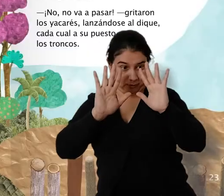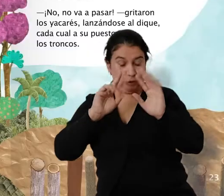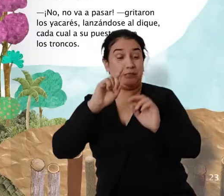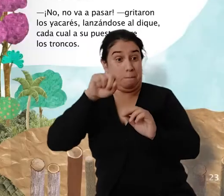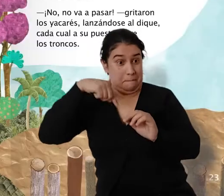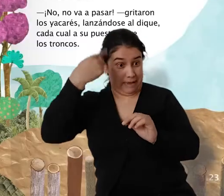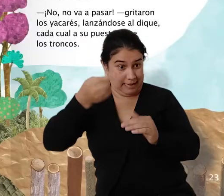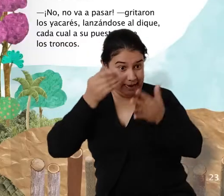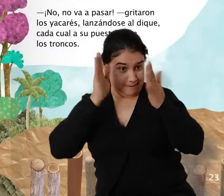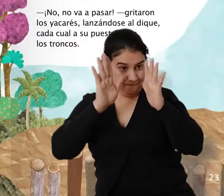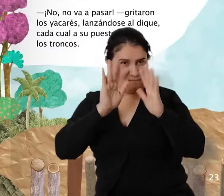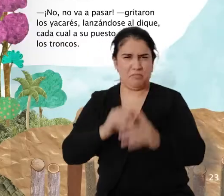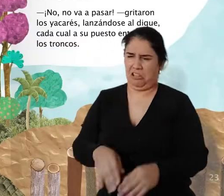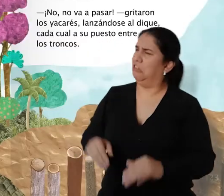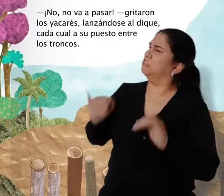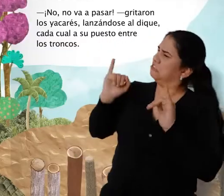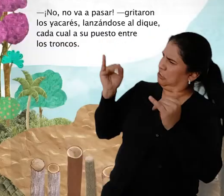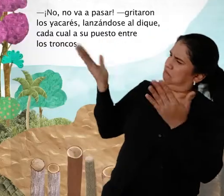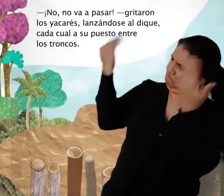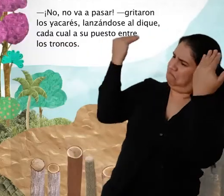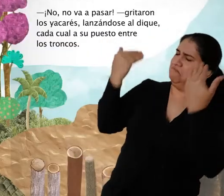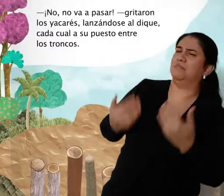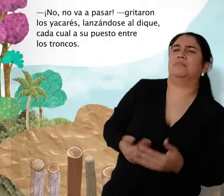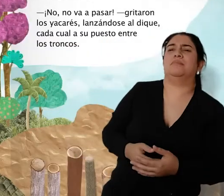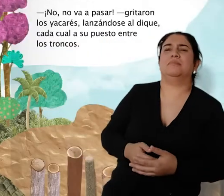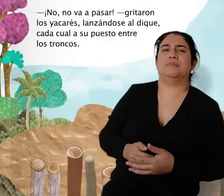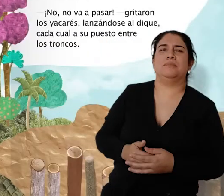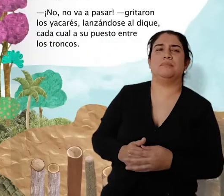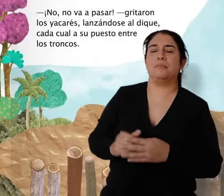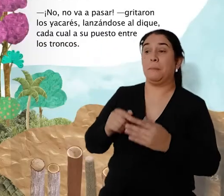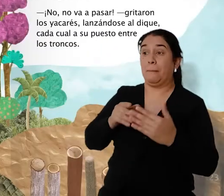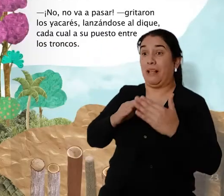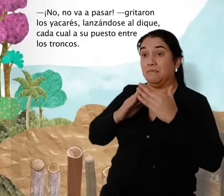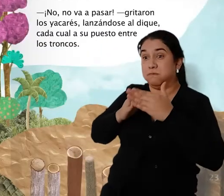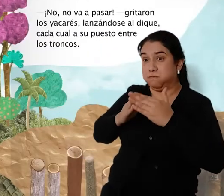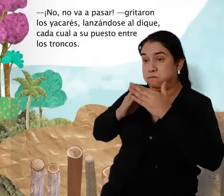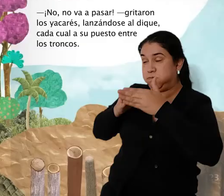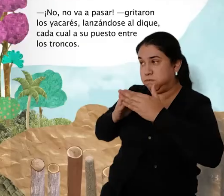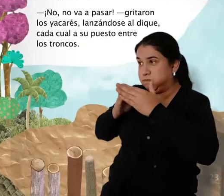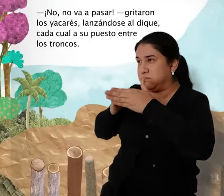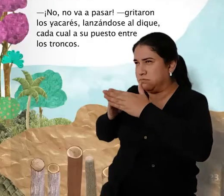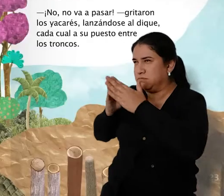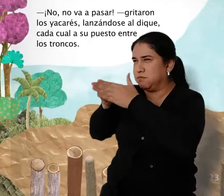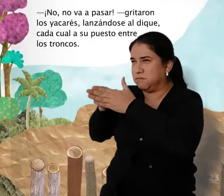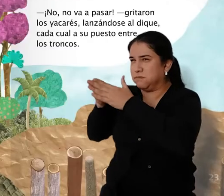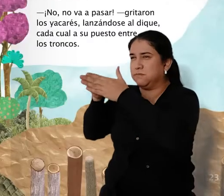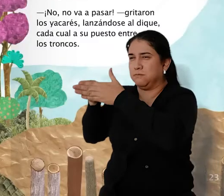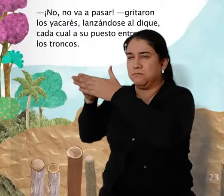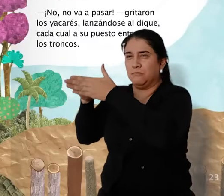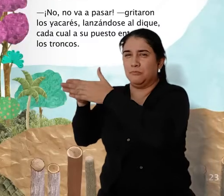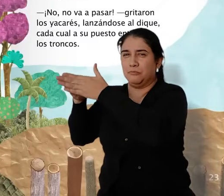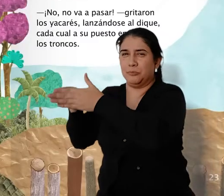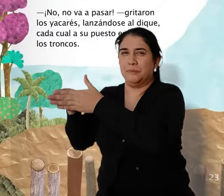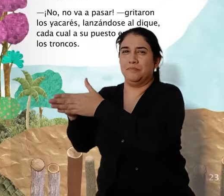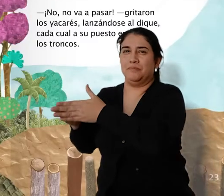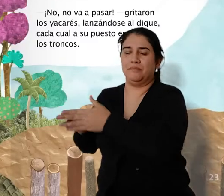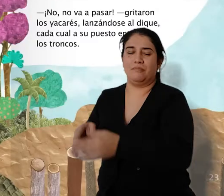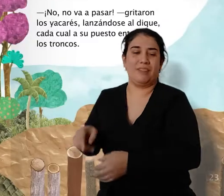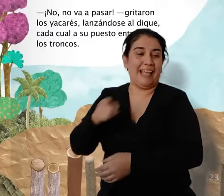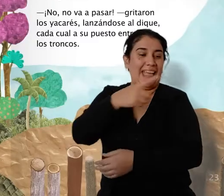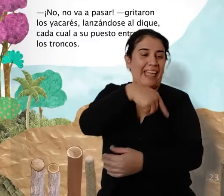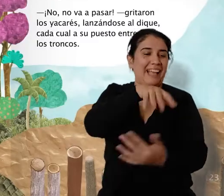Hasta cuando quieran. Y el bote volvió al vapor, mientras los yacarés, locos de